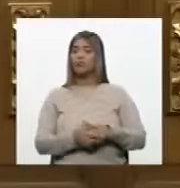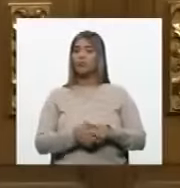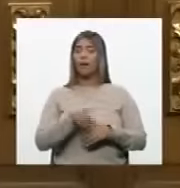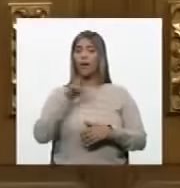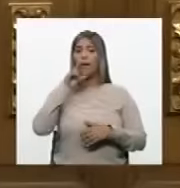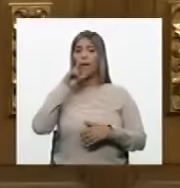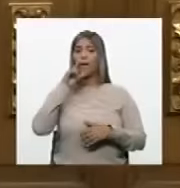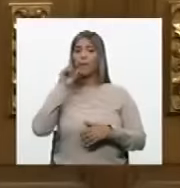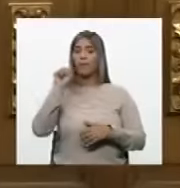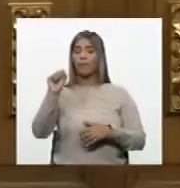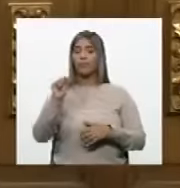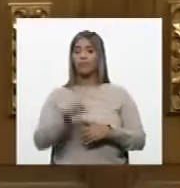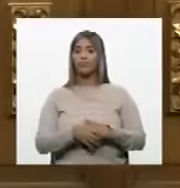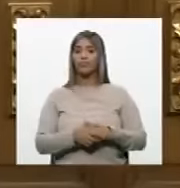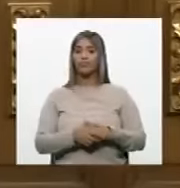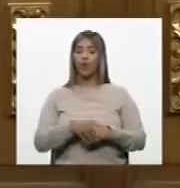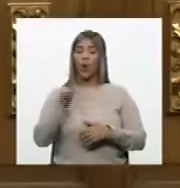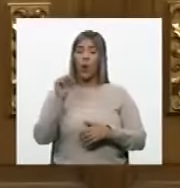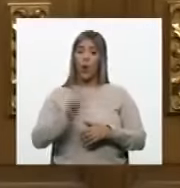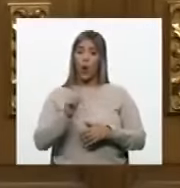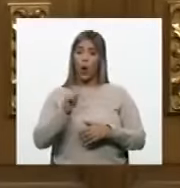Nicolás Maduro, hoy